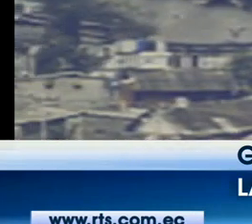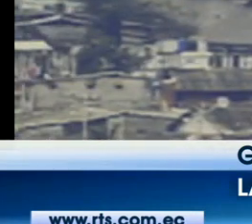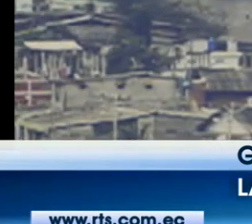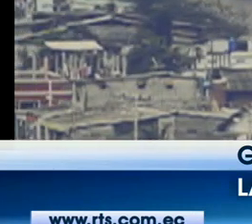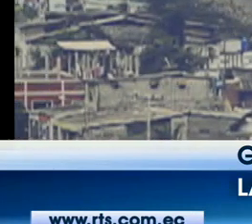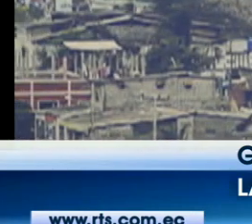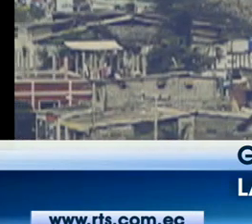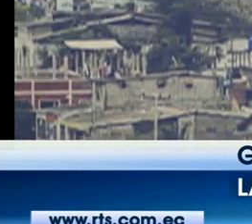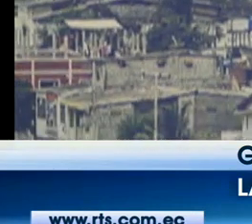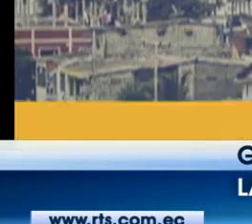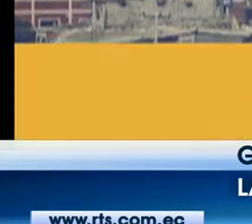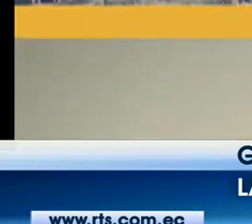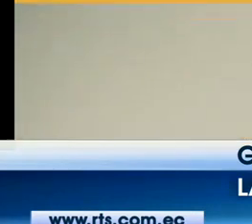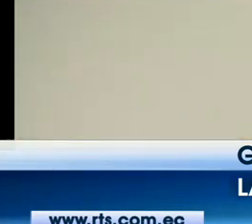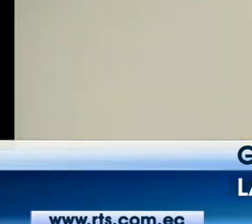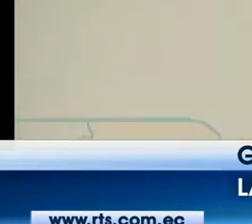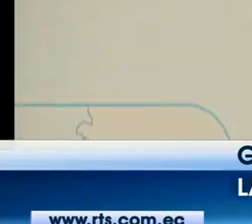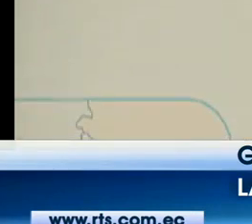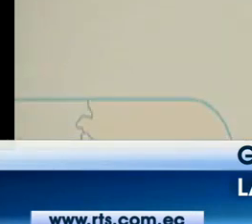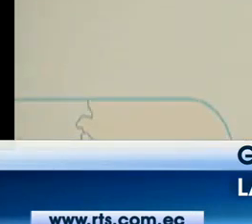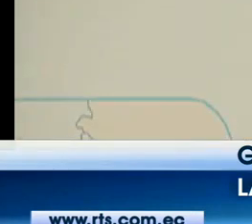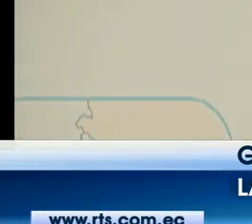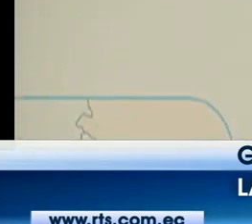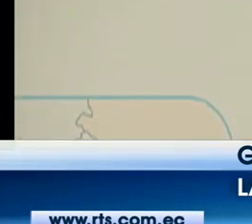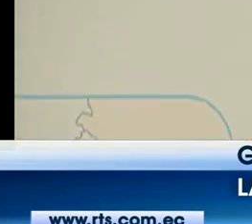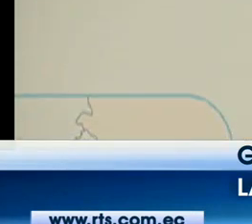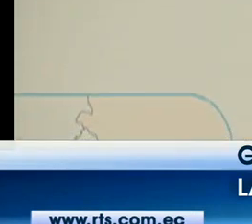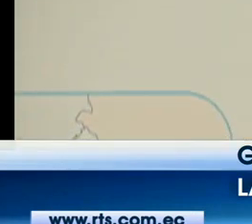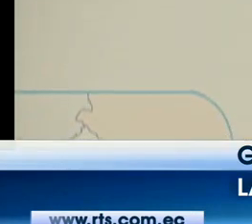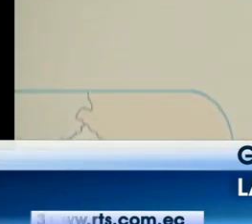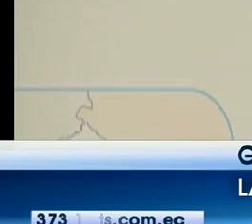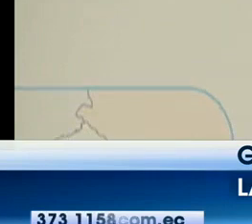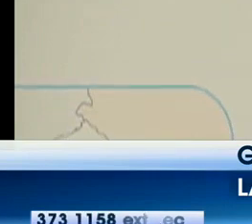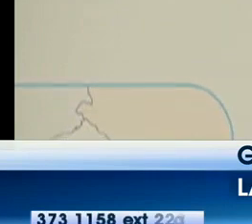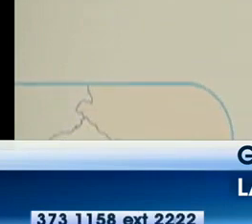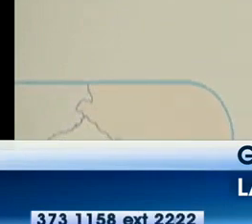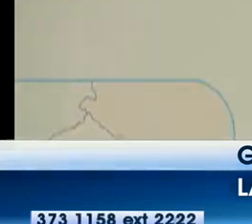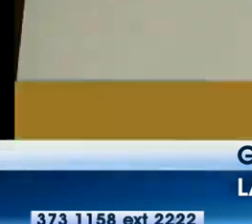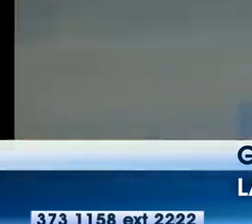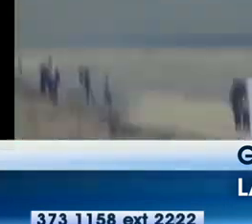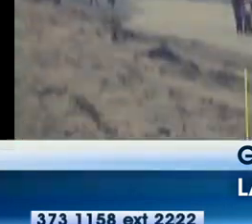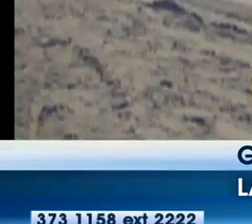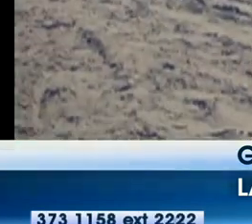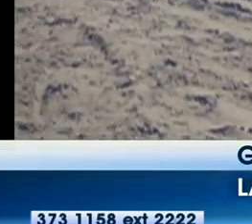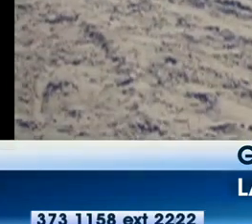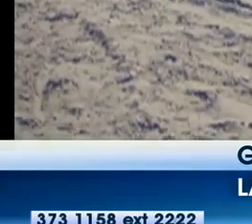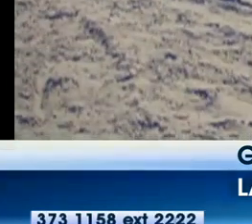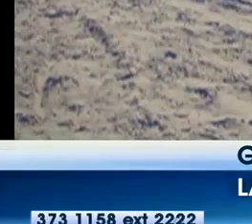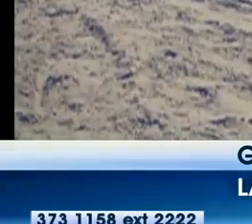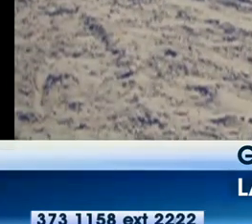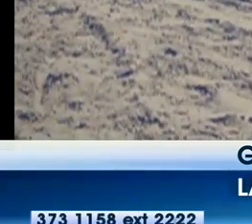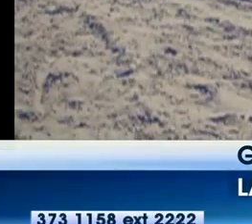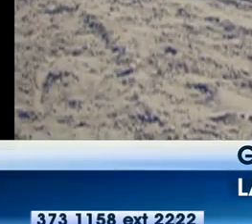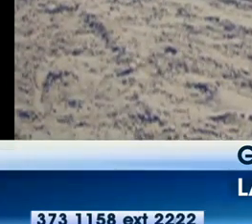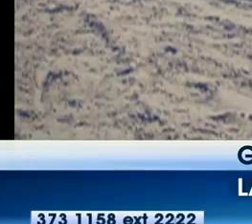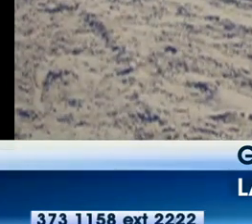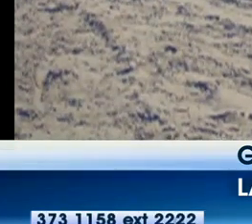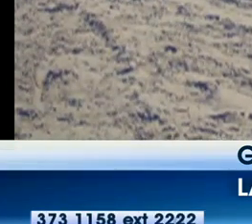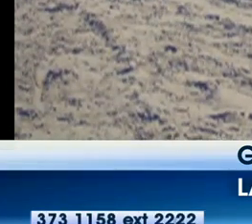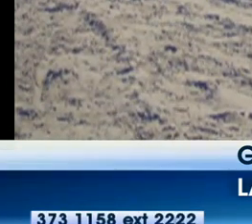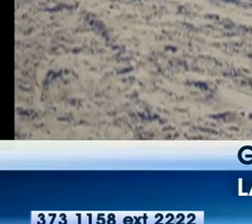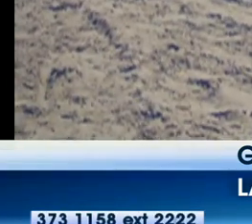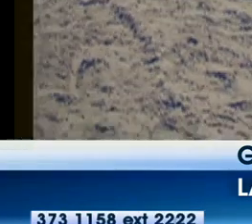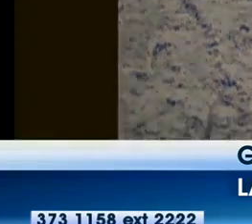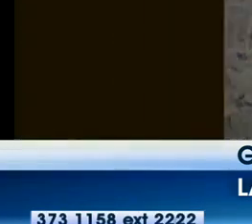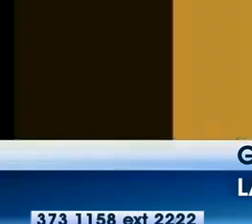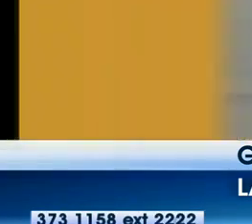Villamil es una ciudad de la provincia del Guayas. Está situada en el sudoeste del país, a orillas del Océano Pacífico,